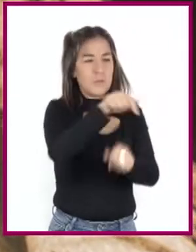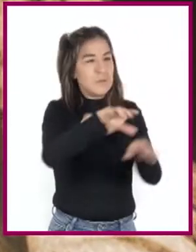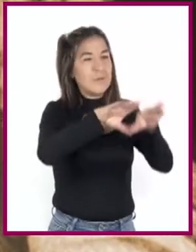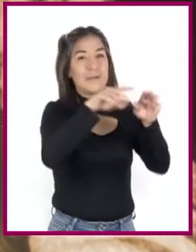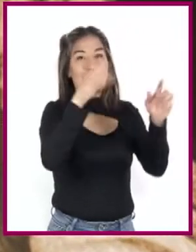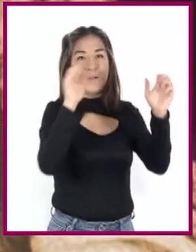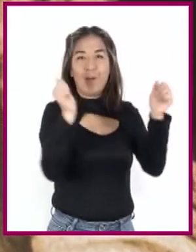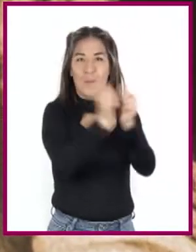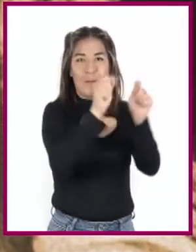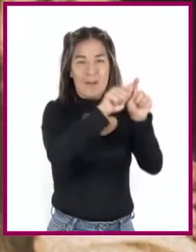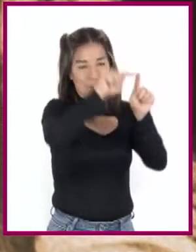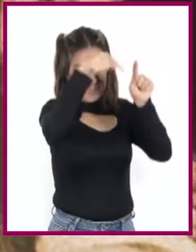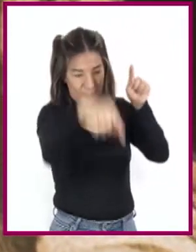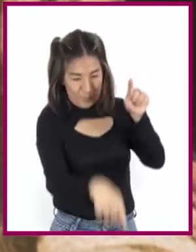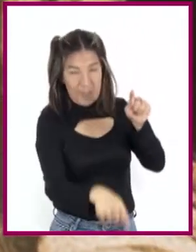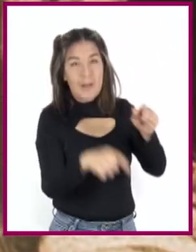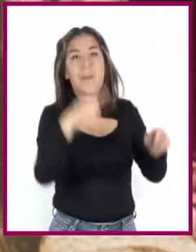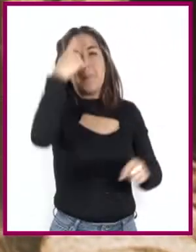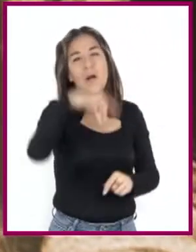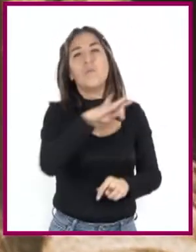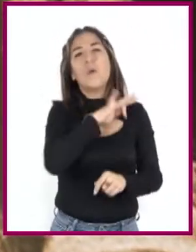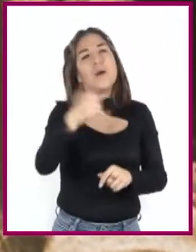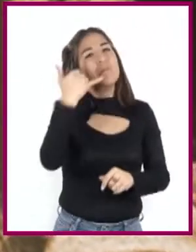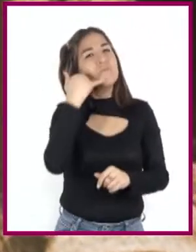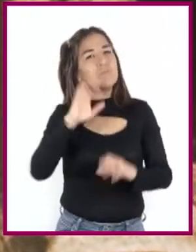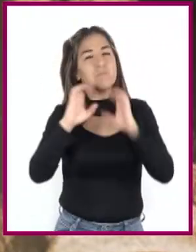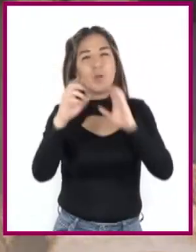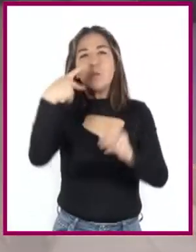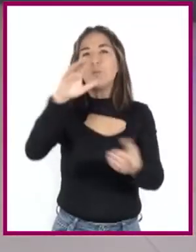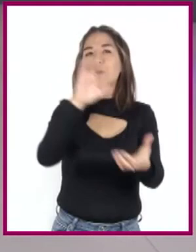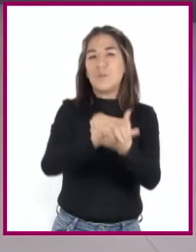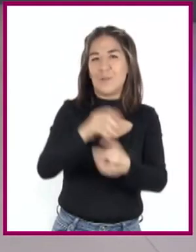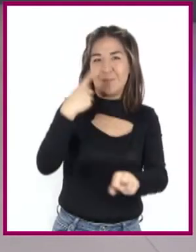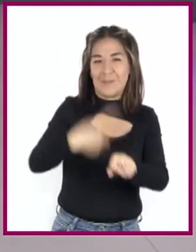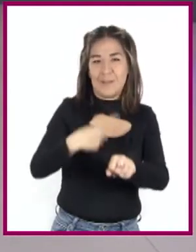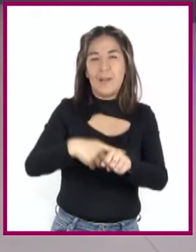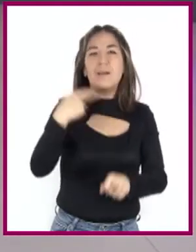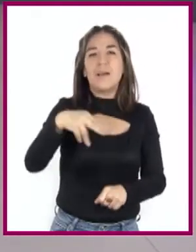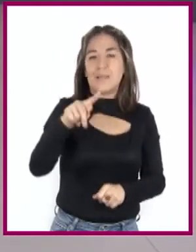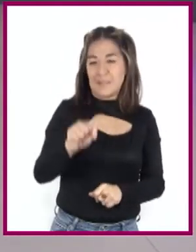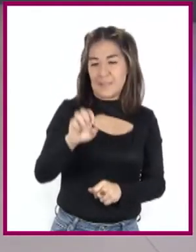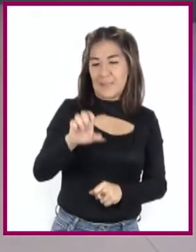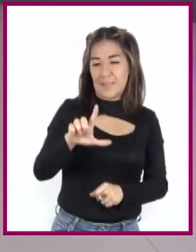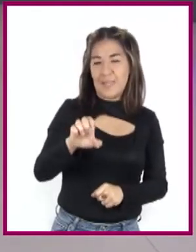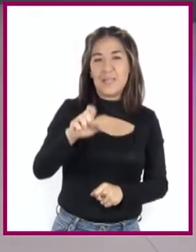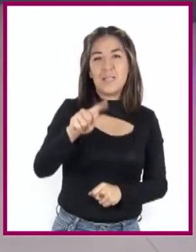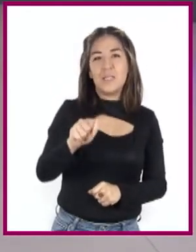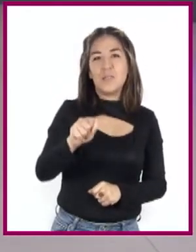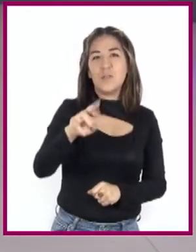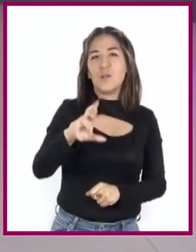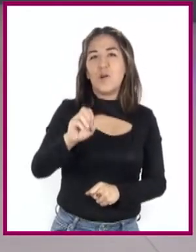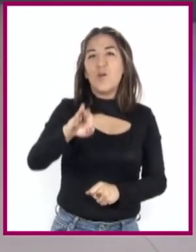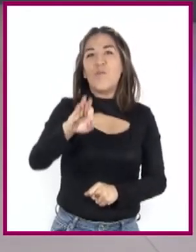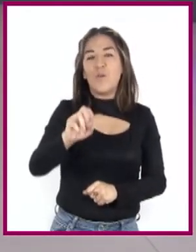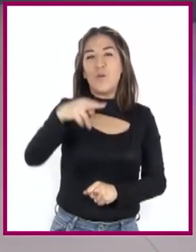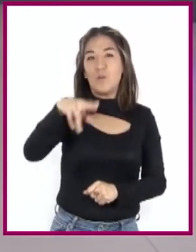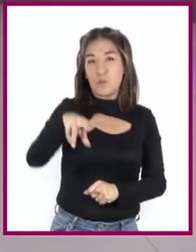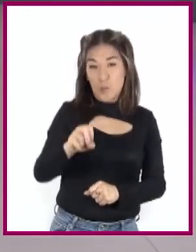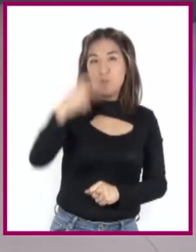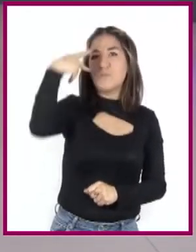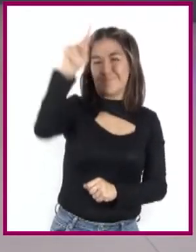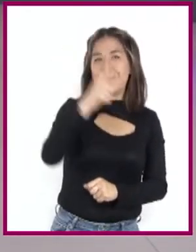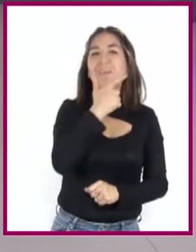sótano para poder hablar con su esposa enferma, al que llamó teletrófono en italiano, y